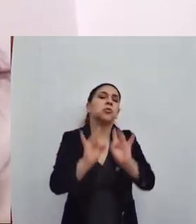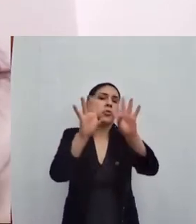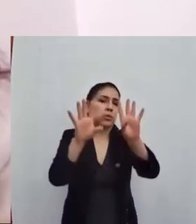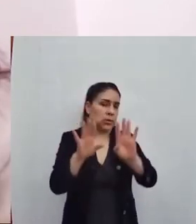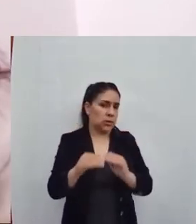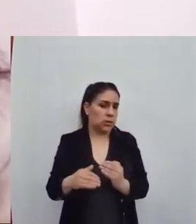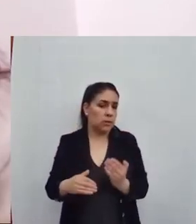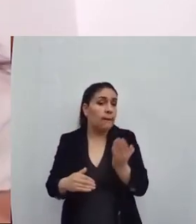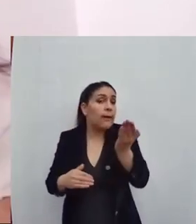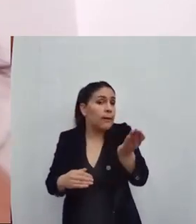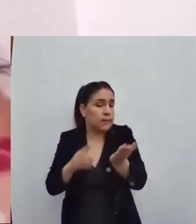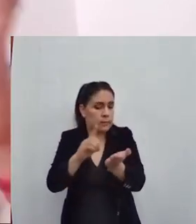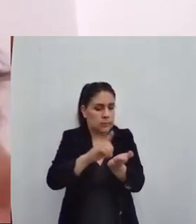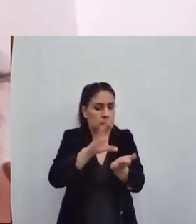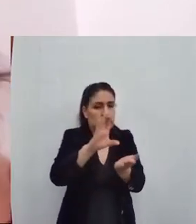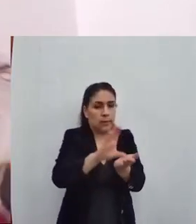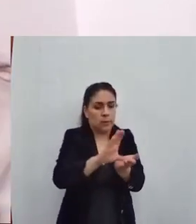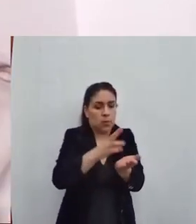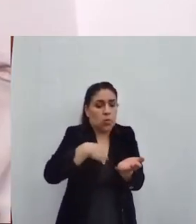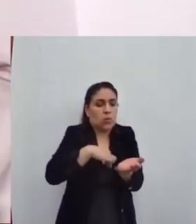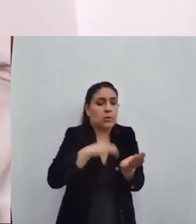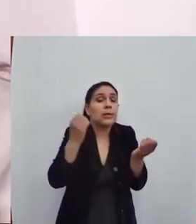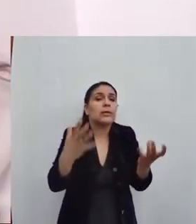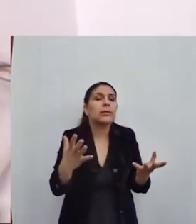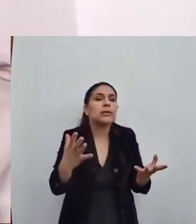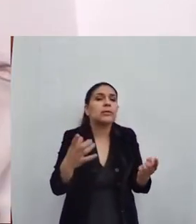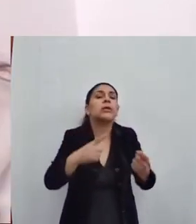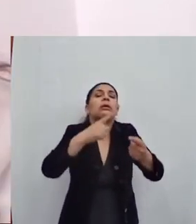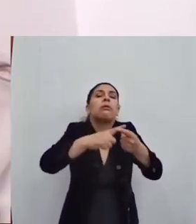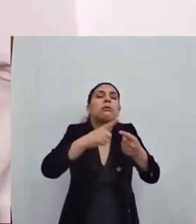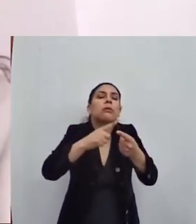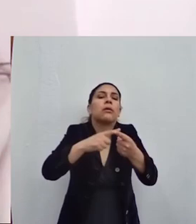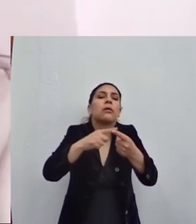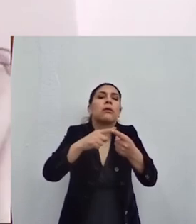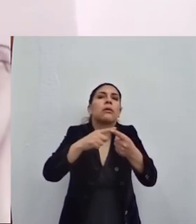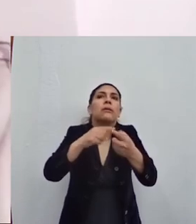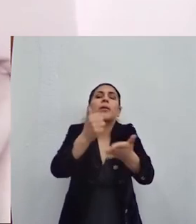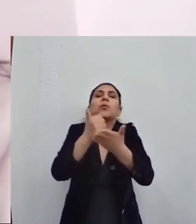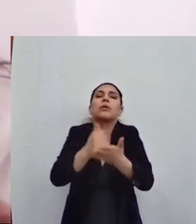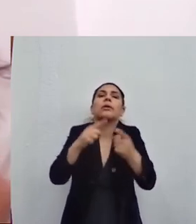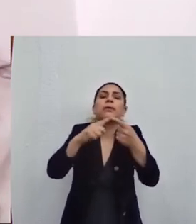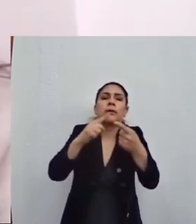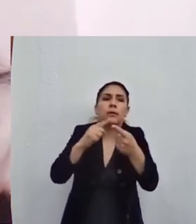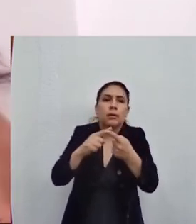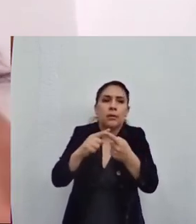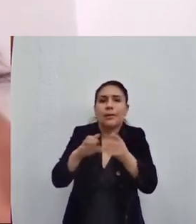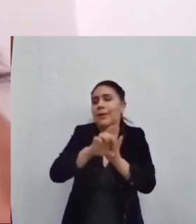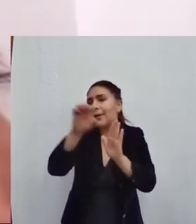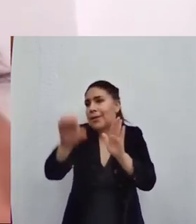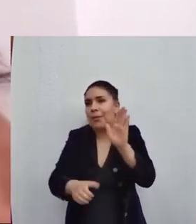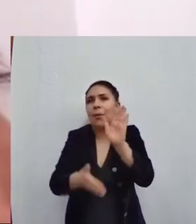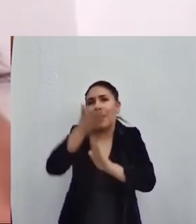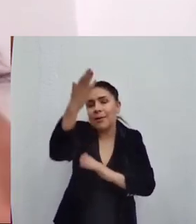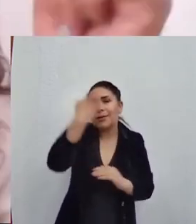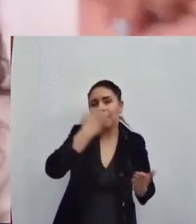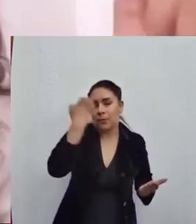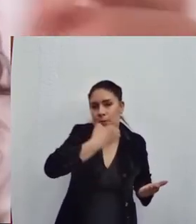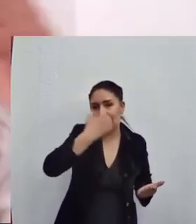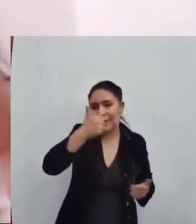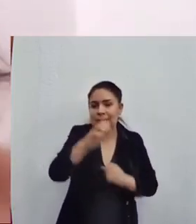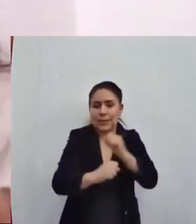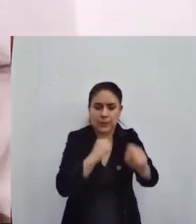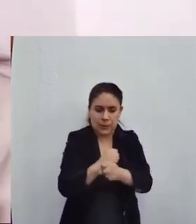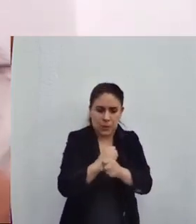se genere todo un proceso académico como tal, como si tú fueras a la primaria, en donde vas y aprendes cuánto es 2